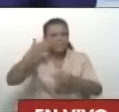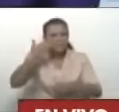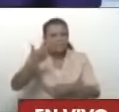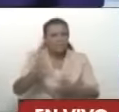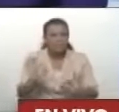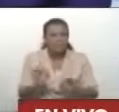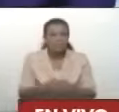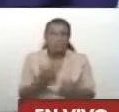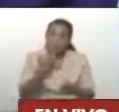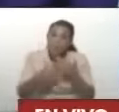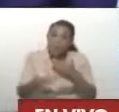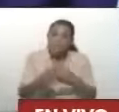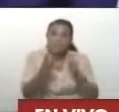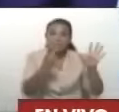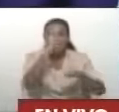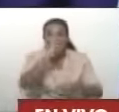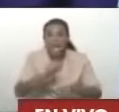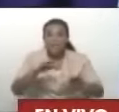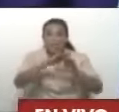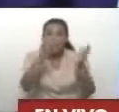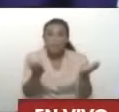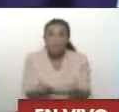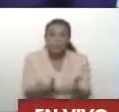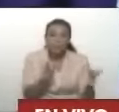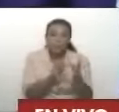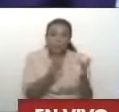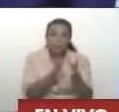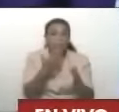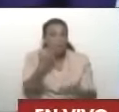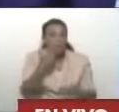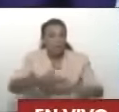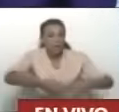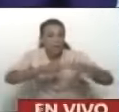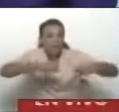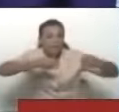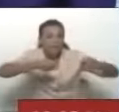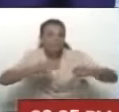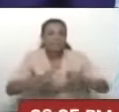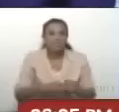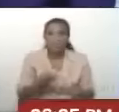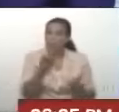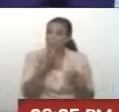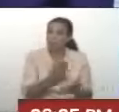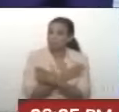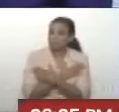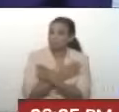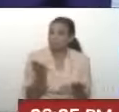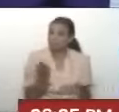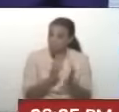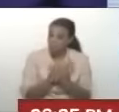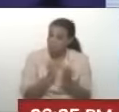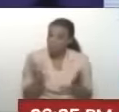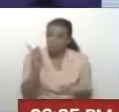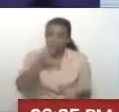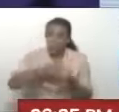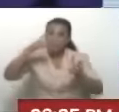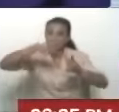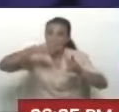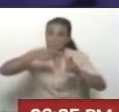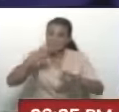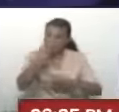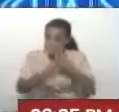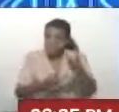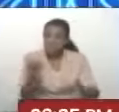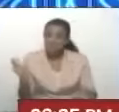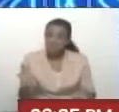Ahora, estamos próximos a cumplir 6 años en el mundo en contexto. Bueno, sí. De repente me haces una entrevista ahí. Sería un gran honor y bueno, creo que deberíamos agendarlo. Bueno,